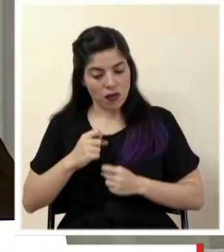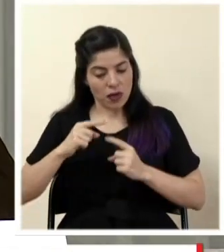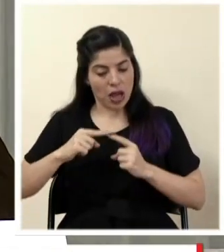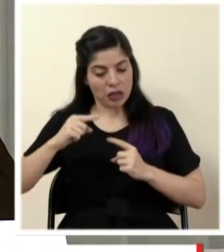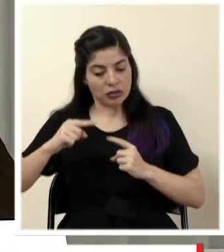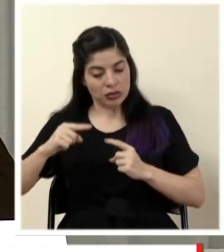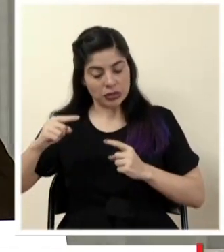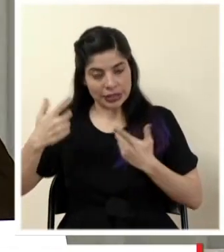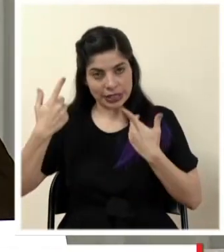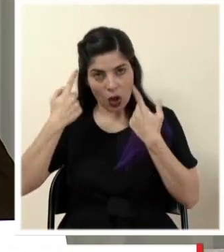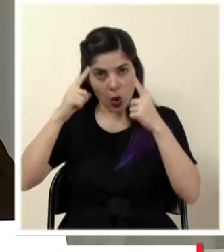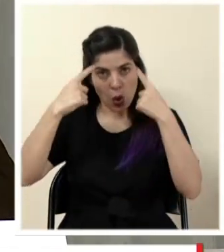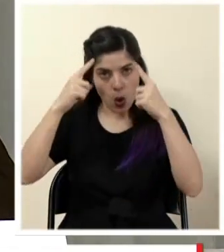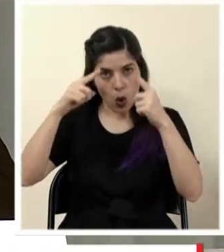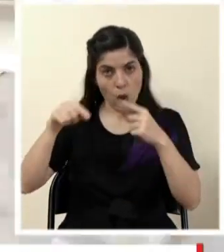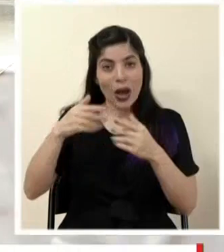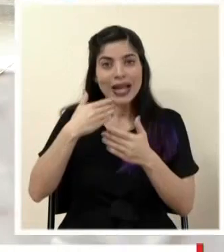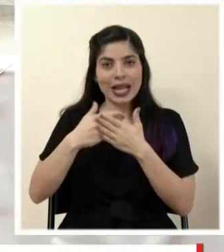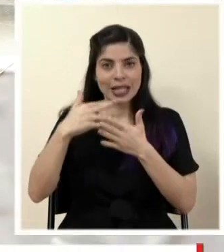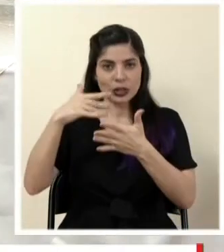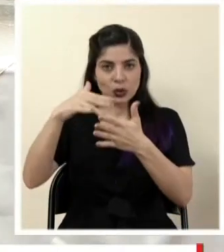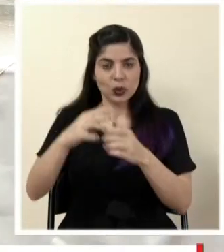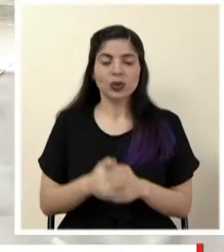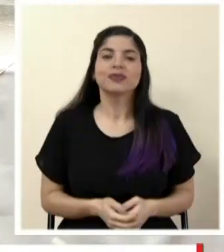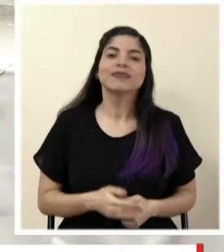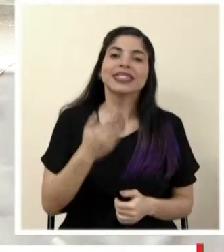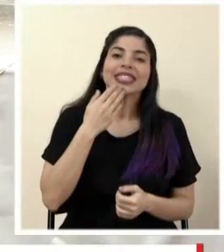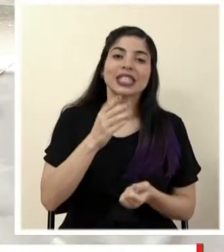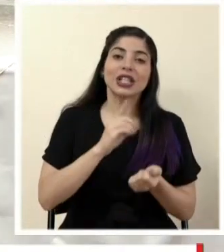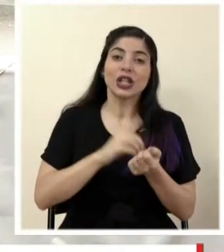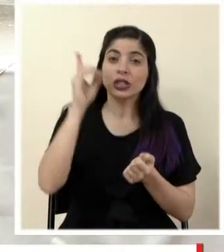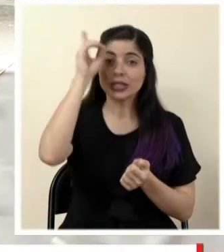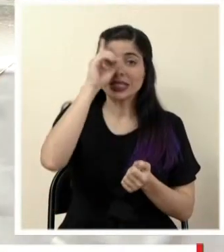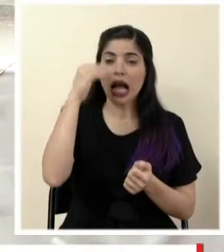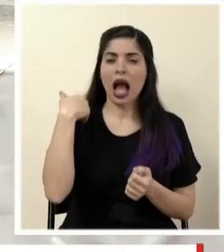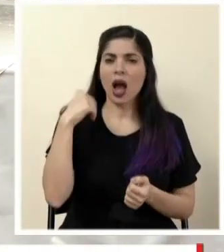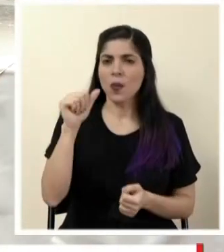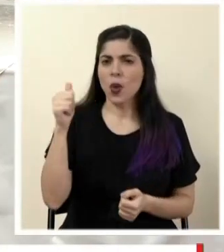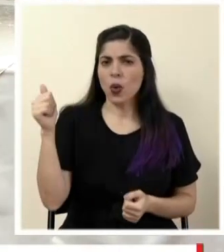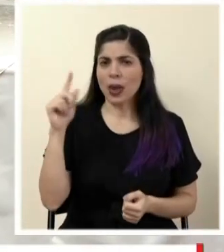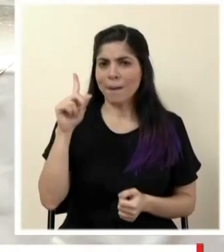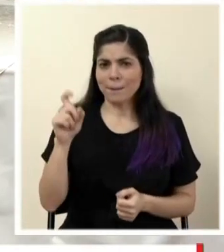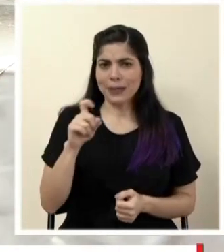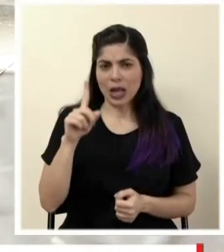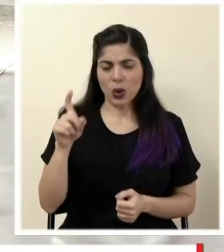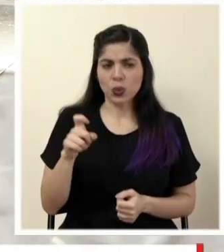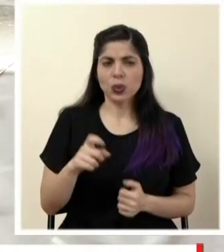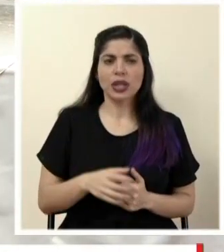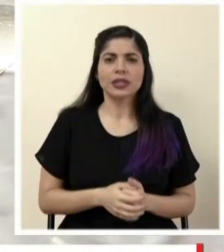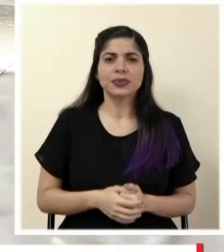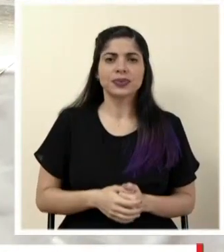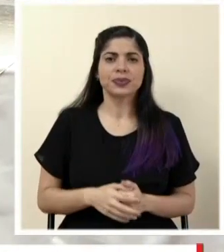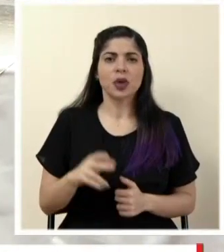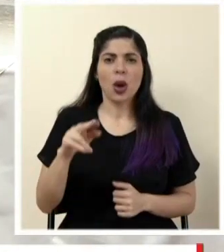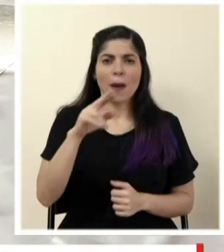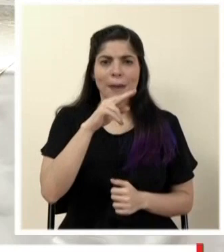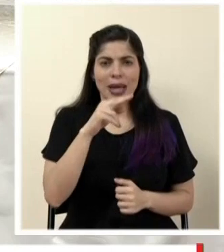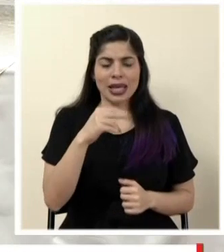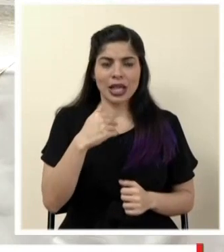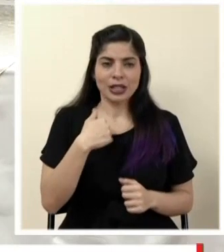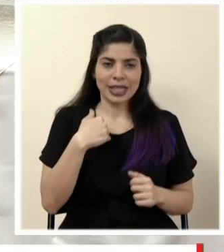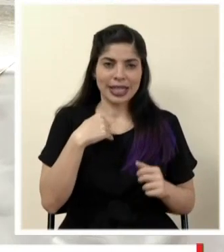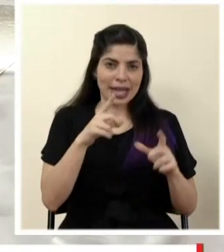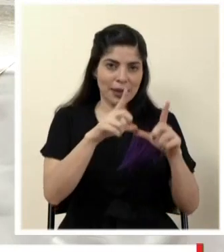han logrado detectar en esos estudios. Gracias, doctor Salas. Tenemos algunas otras consultas que nos han llegado de nuestros colegas